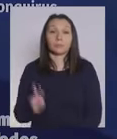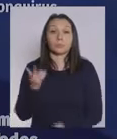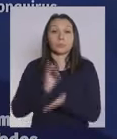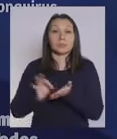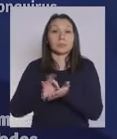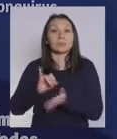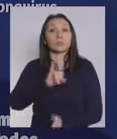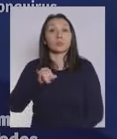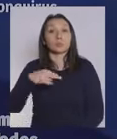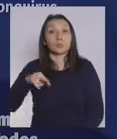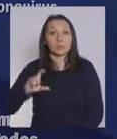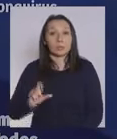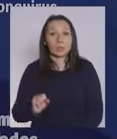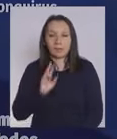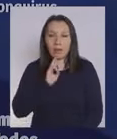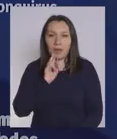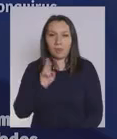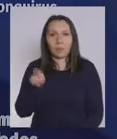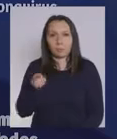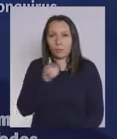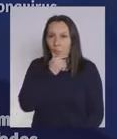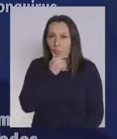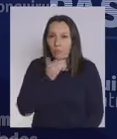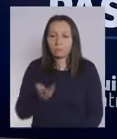Subsecretario Zúñiga dará respuesta a esta inquietud.